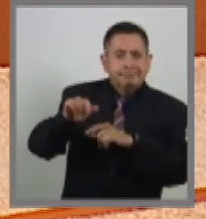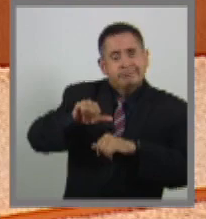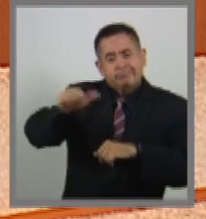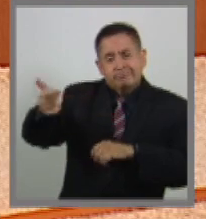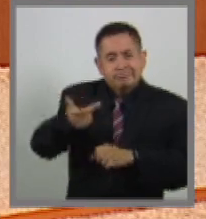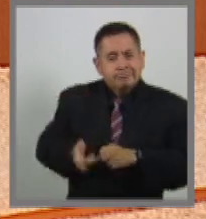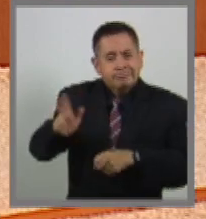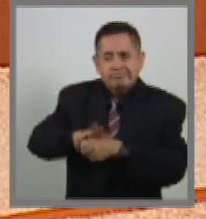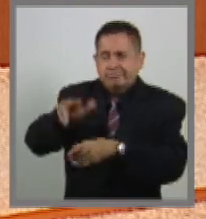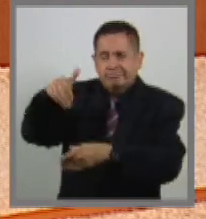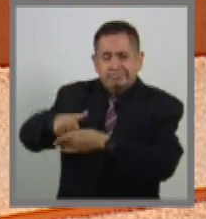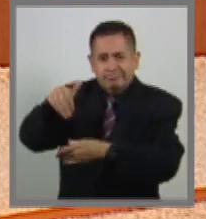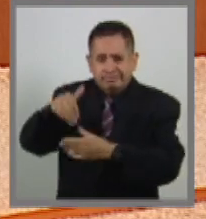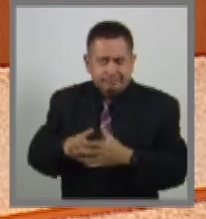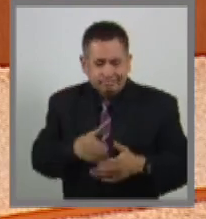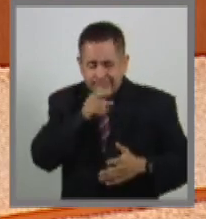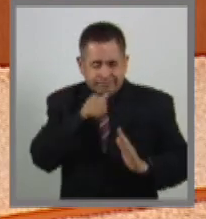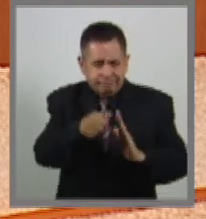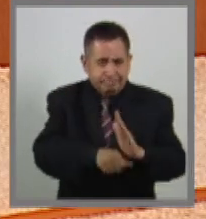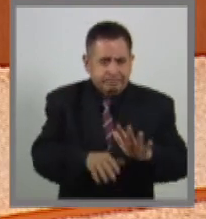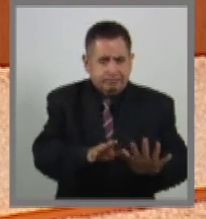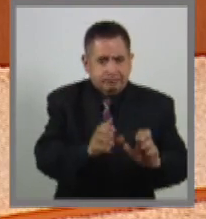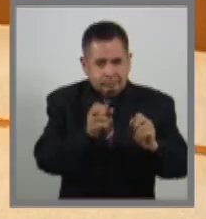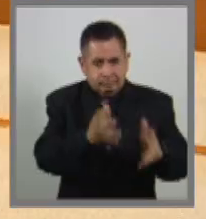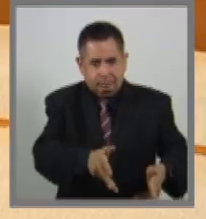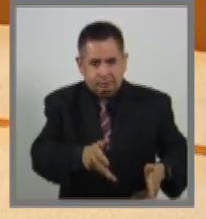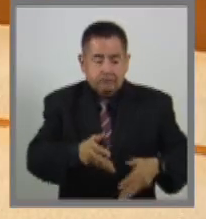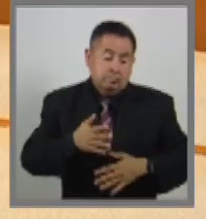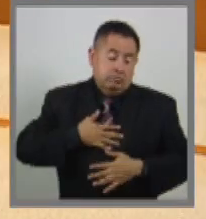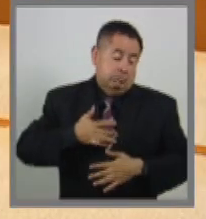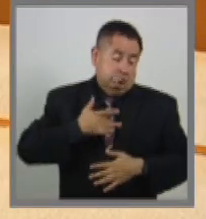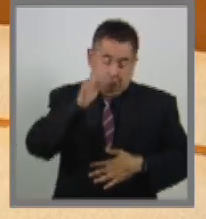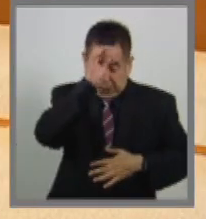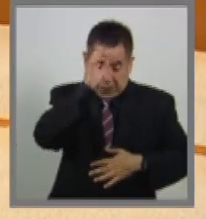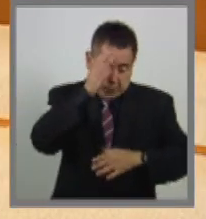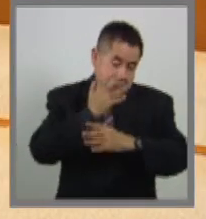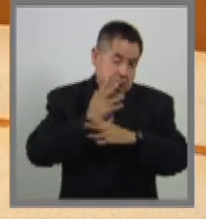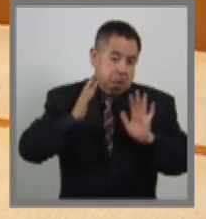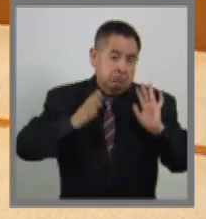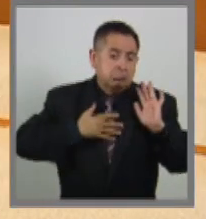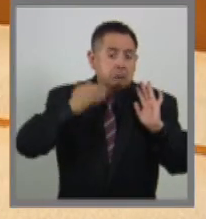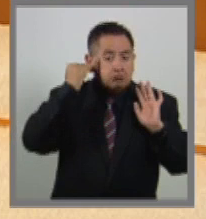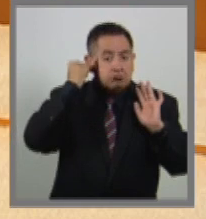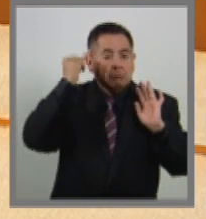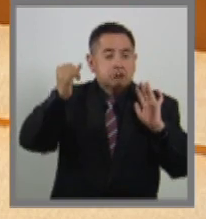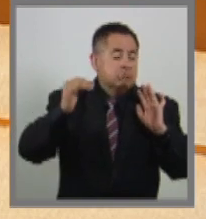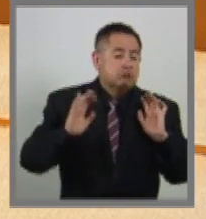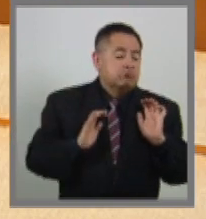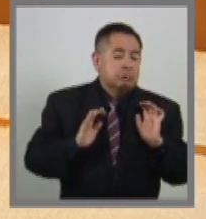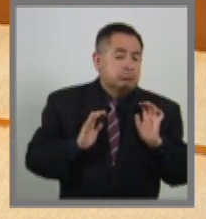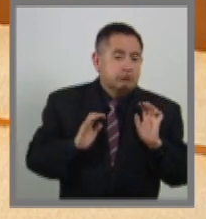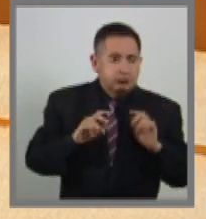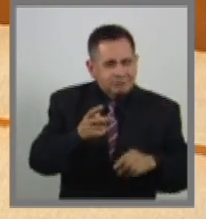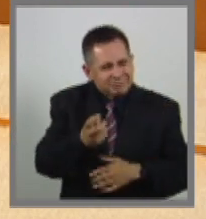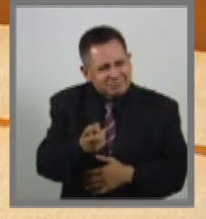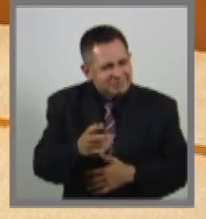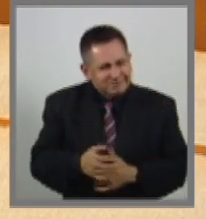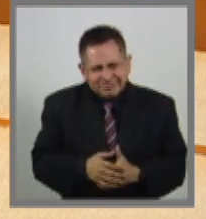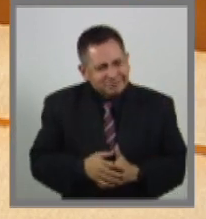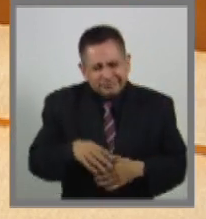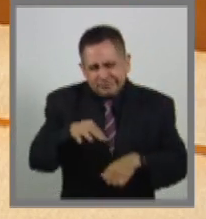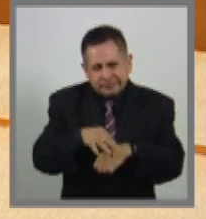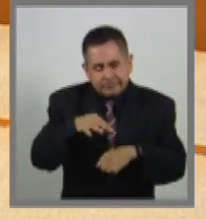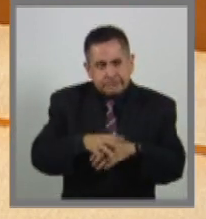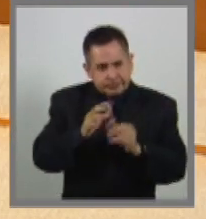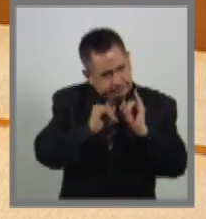otra institución. Y entonces, no, pues es mi objeción de conciencia, mis ideales. Aquí los médicos, y